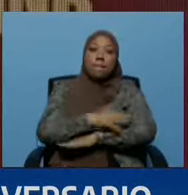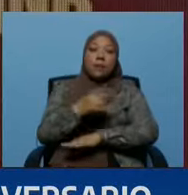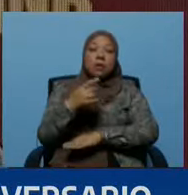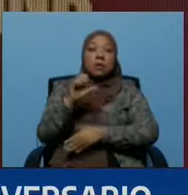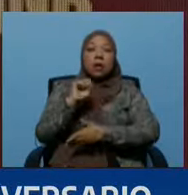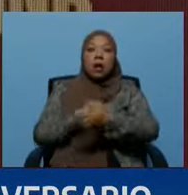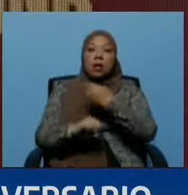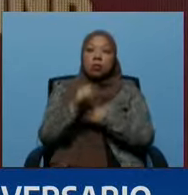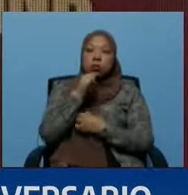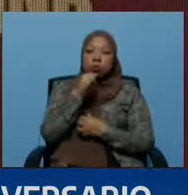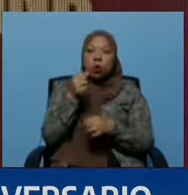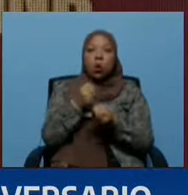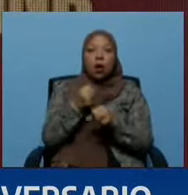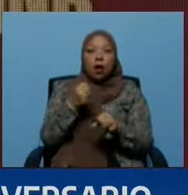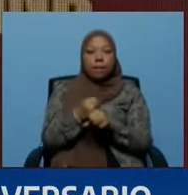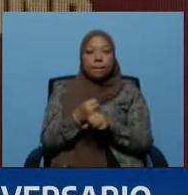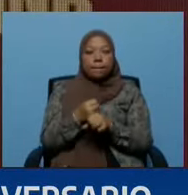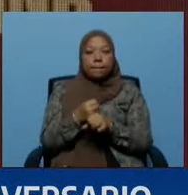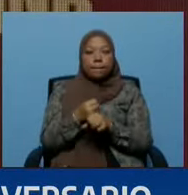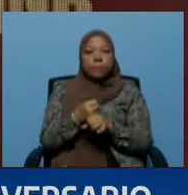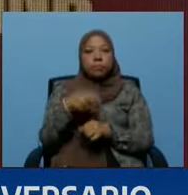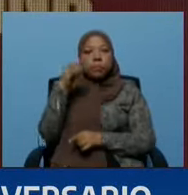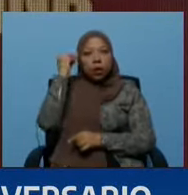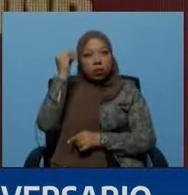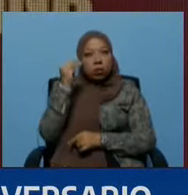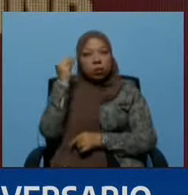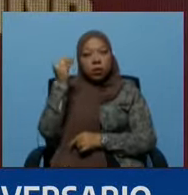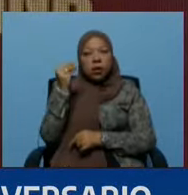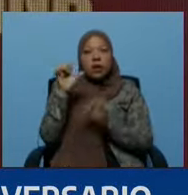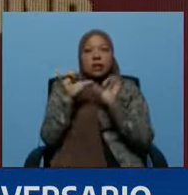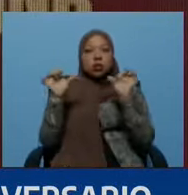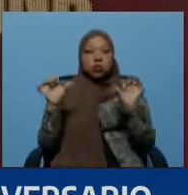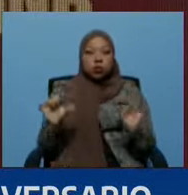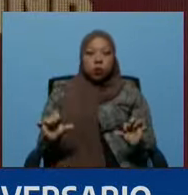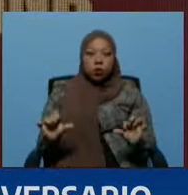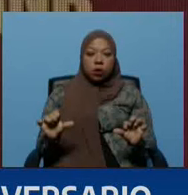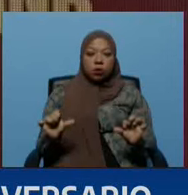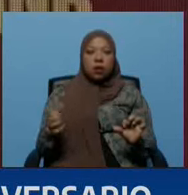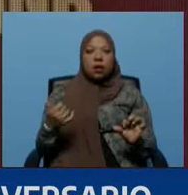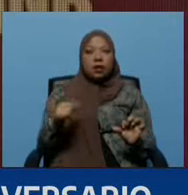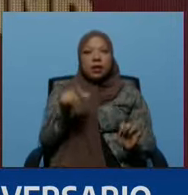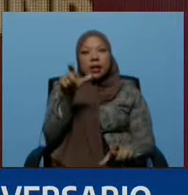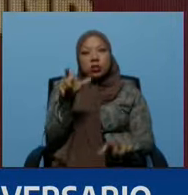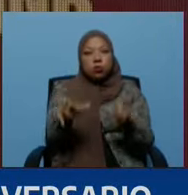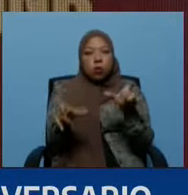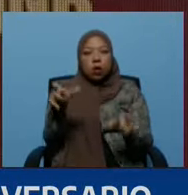de descolonización de su mente, de su estructura, de sus mandos.